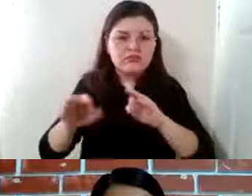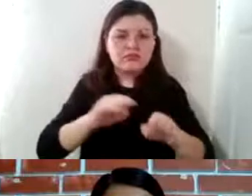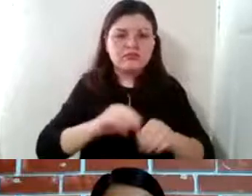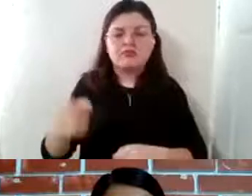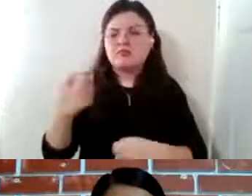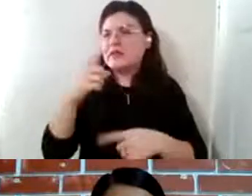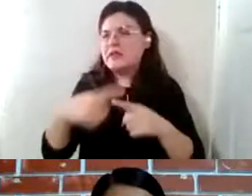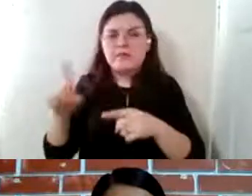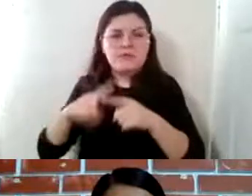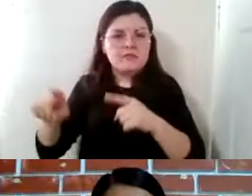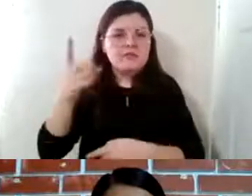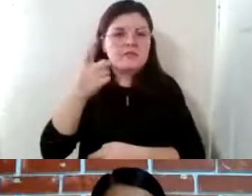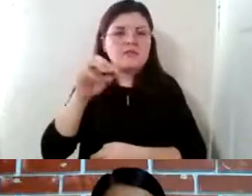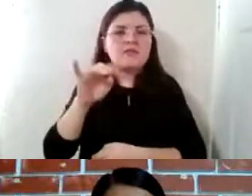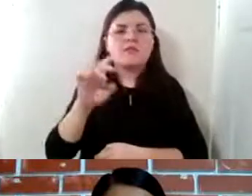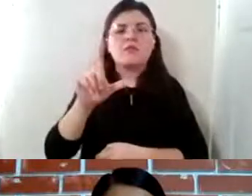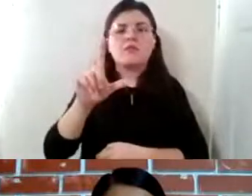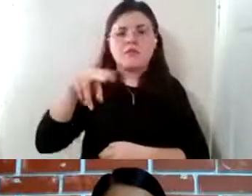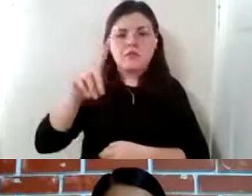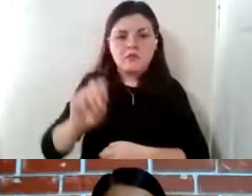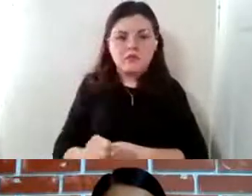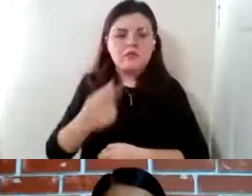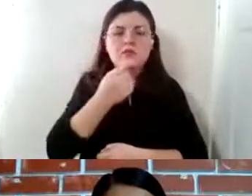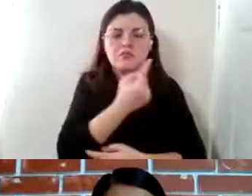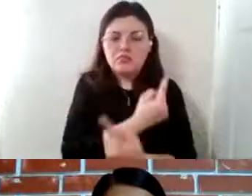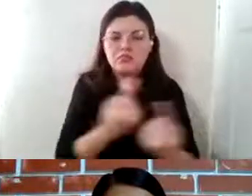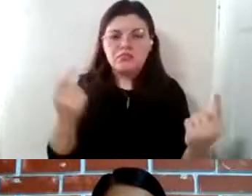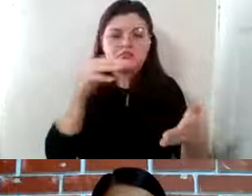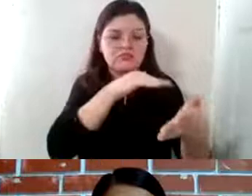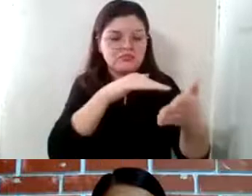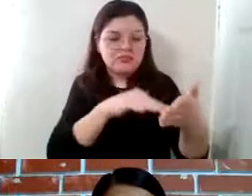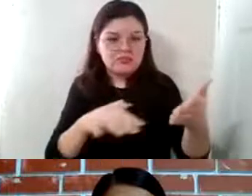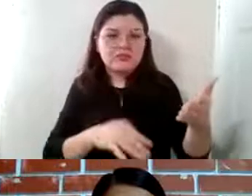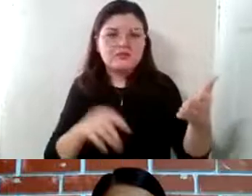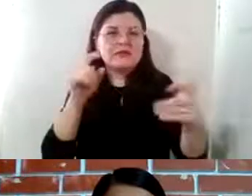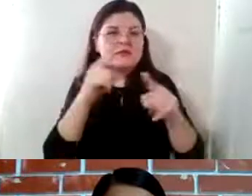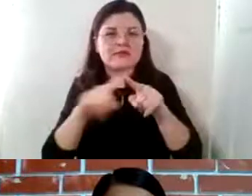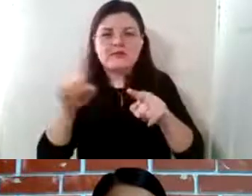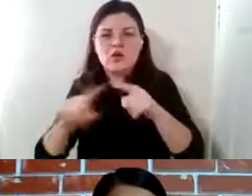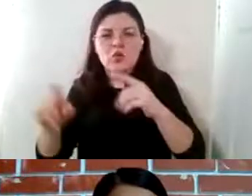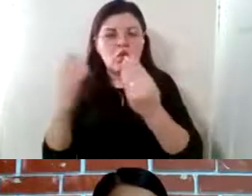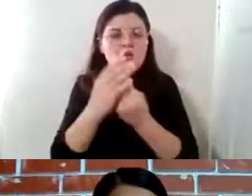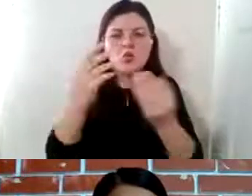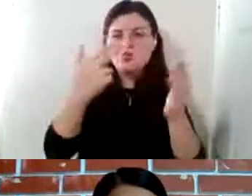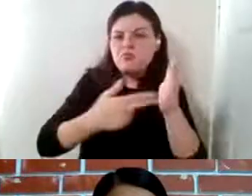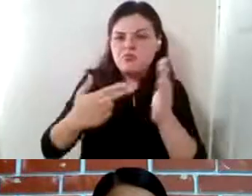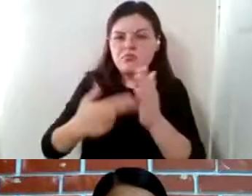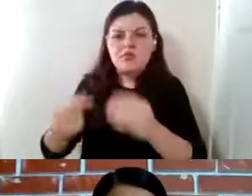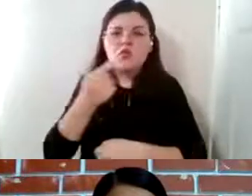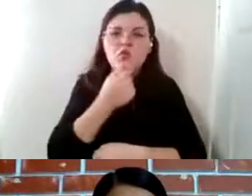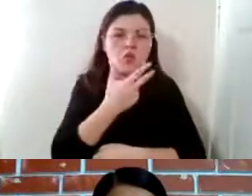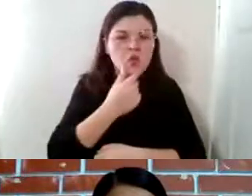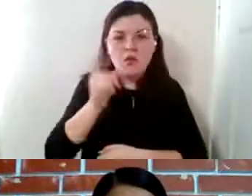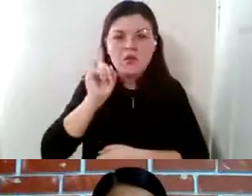educación especial, primera infancia, lectura, así como diversos cursos y talleres en relación a niños, niñas, adolescentes y